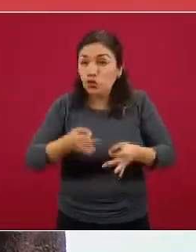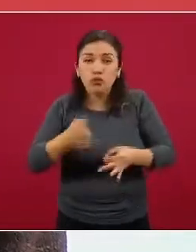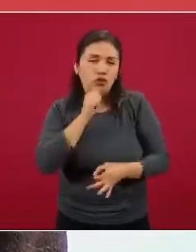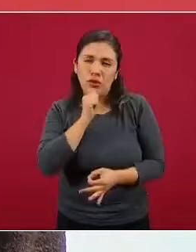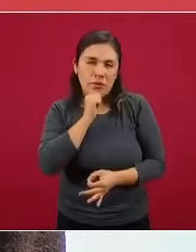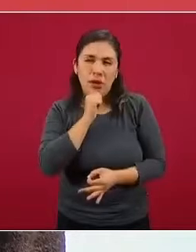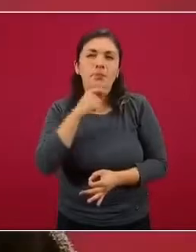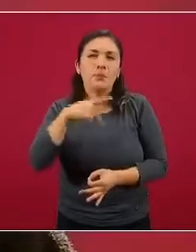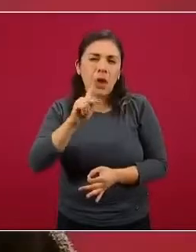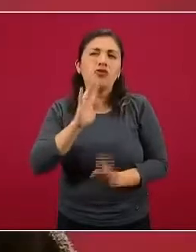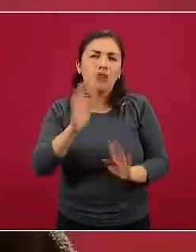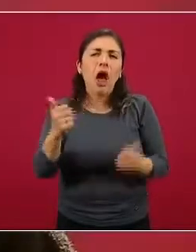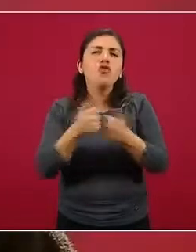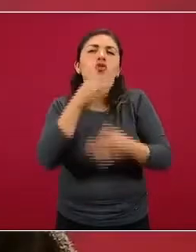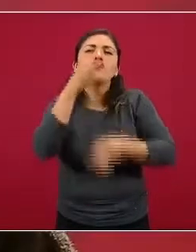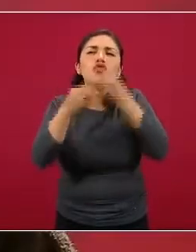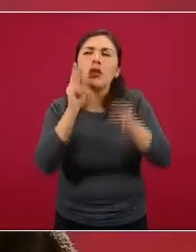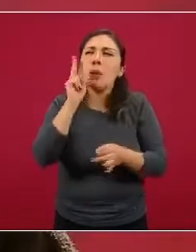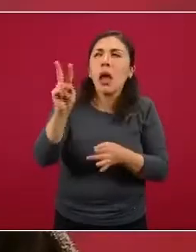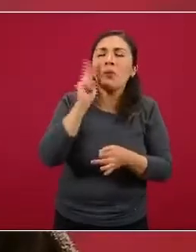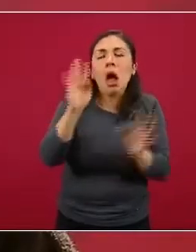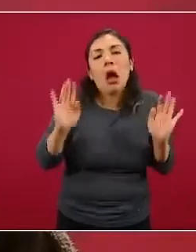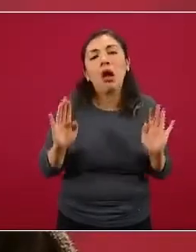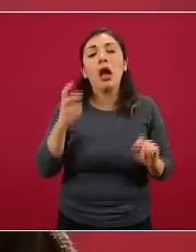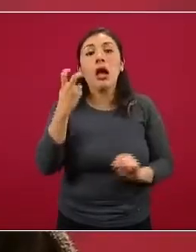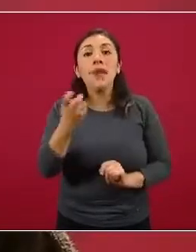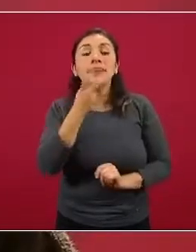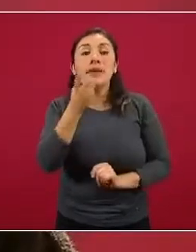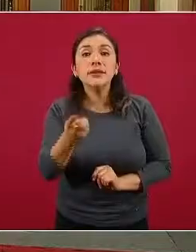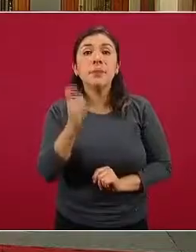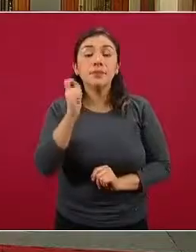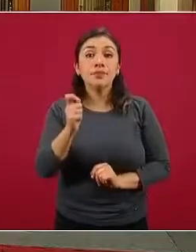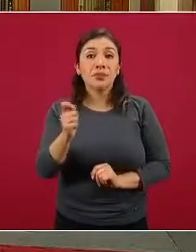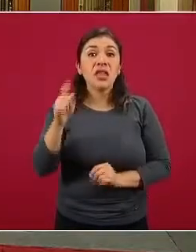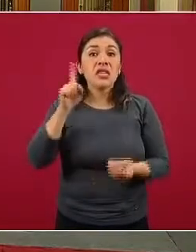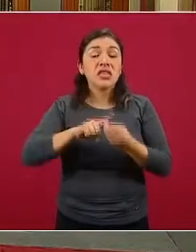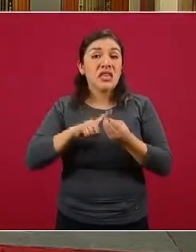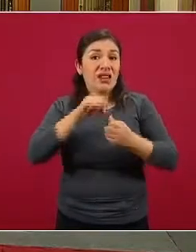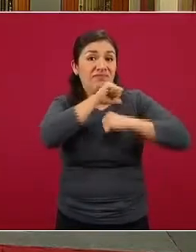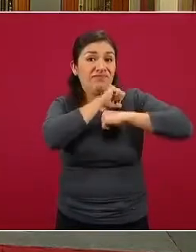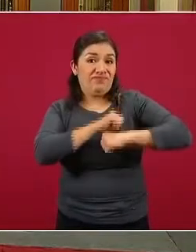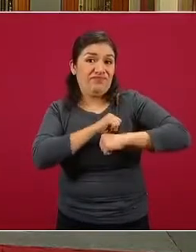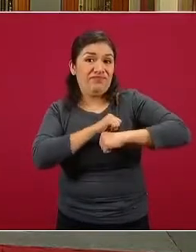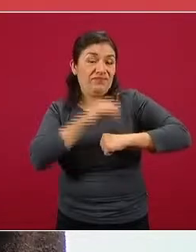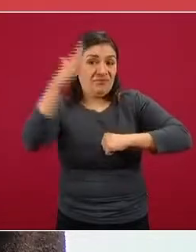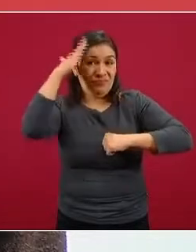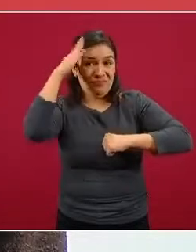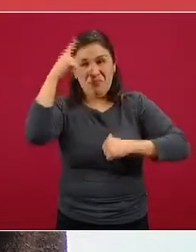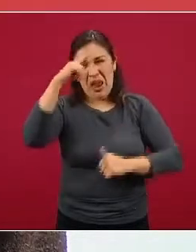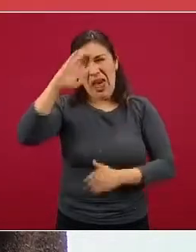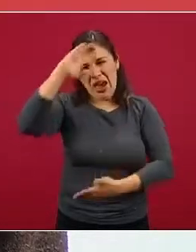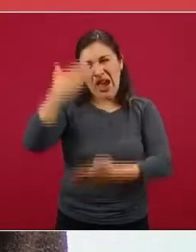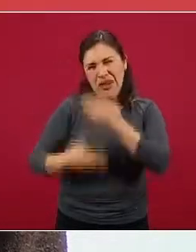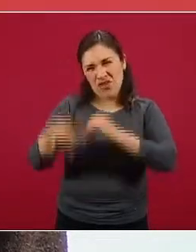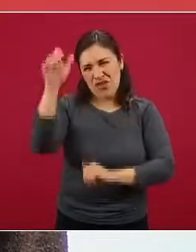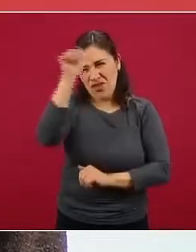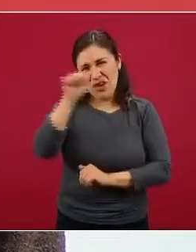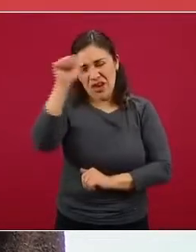oficial, solamente a través de las noticias, que las autoridades de la Iglesia